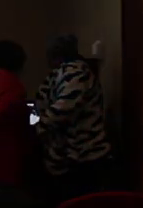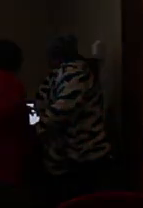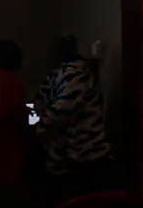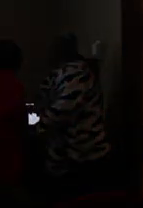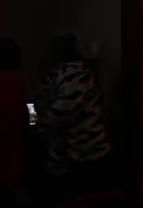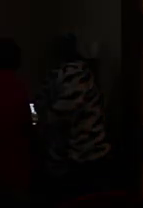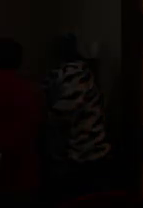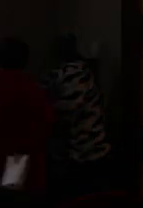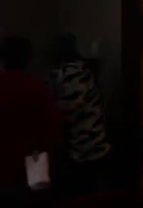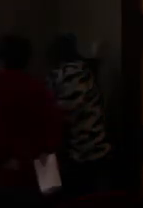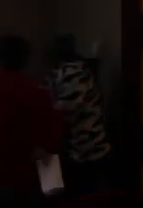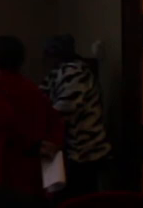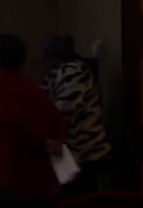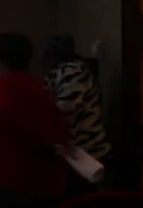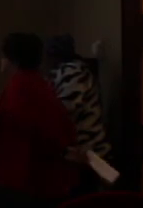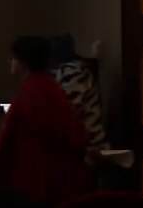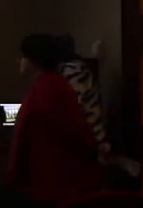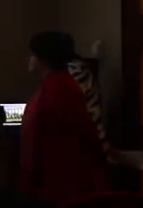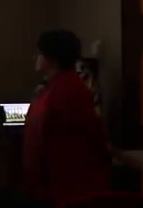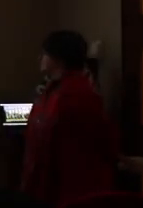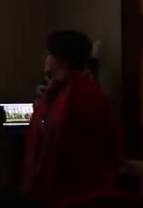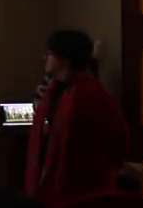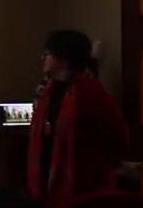That one. Yeah.